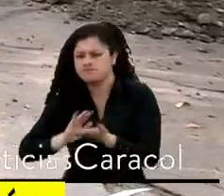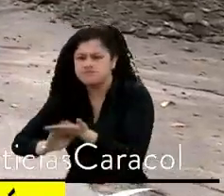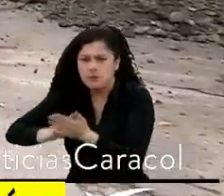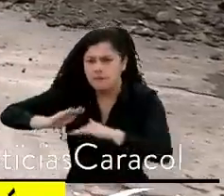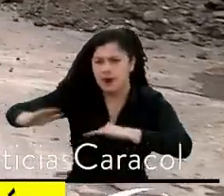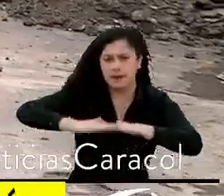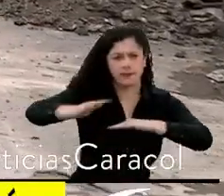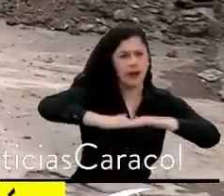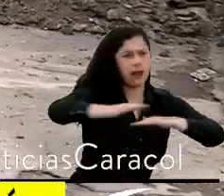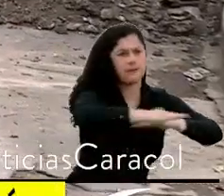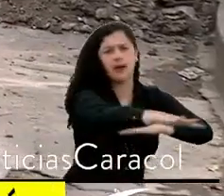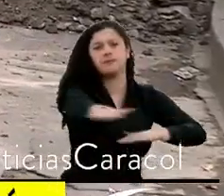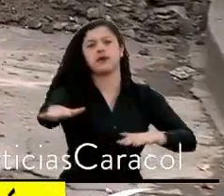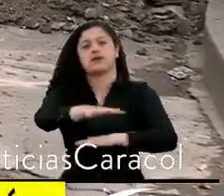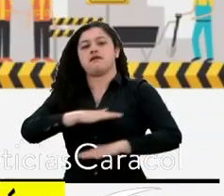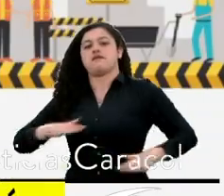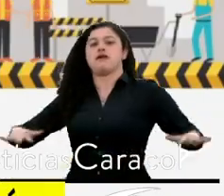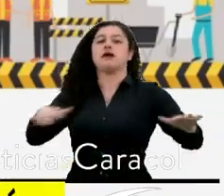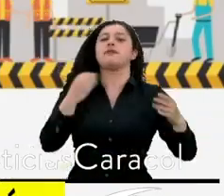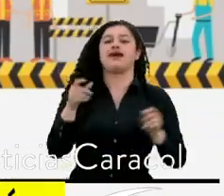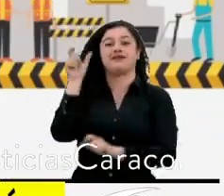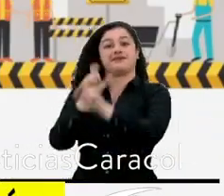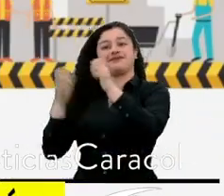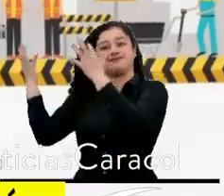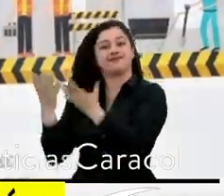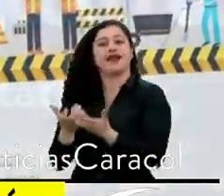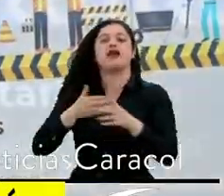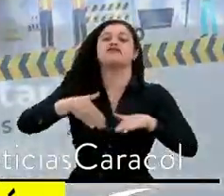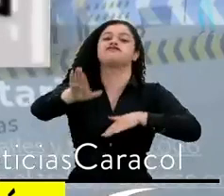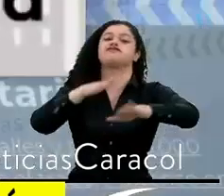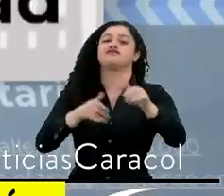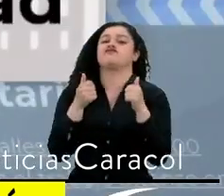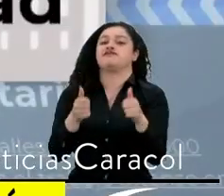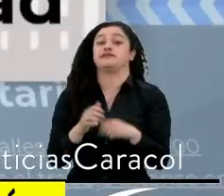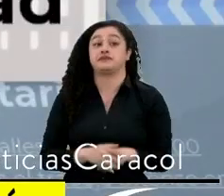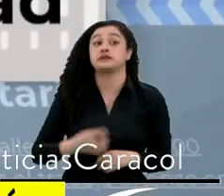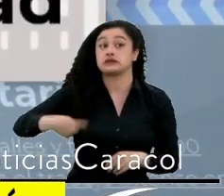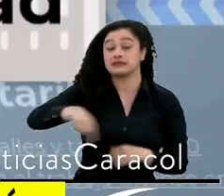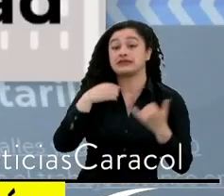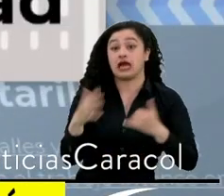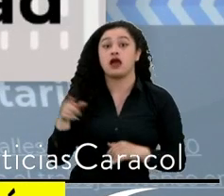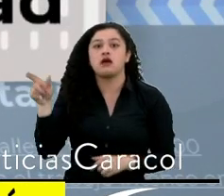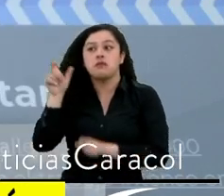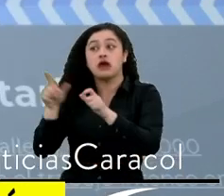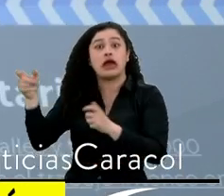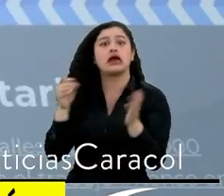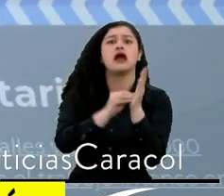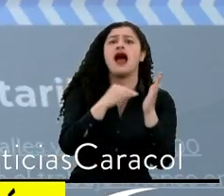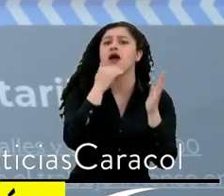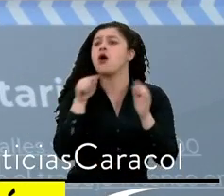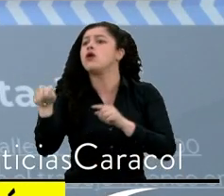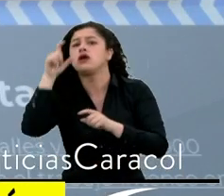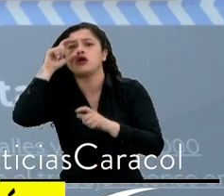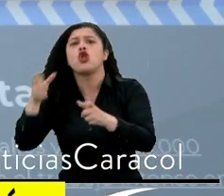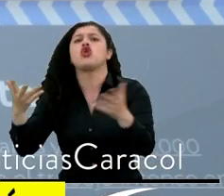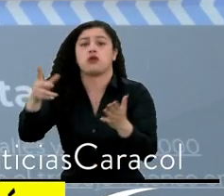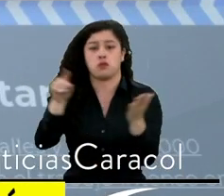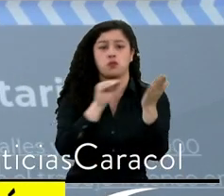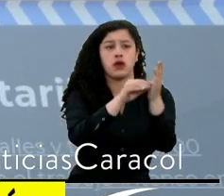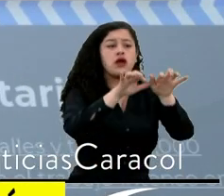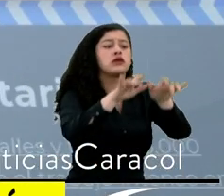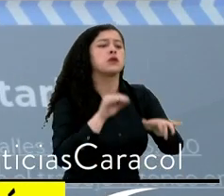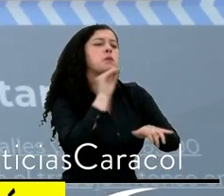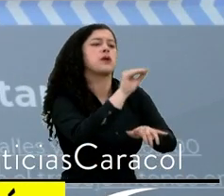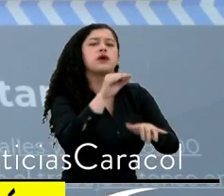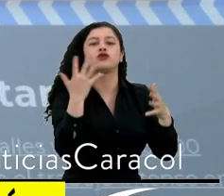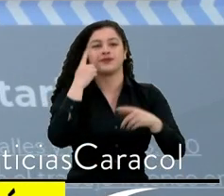los que la ciudadanía reportó a través del portal Gobierno Abierto y que seguirá disponible para que los bogotanos sigan alertando sobre estas